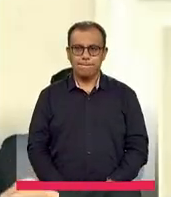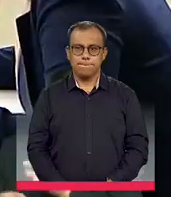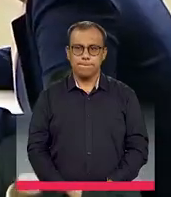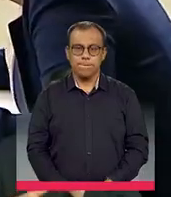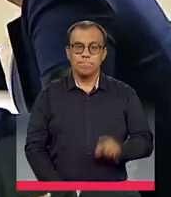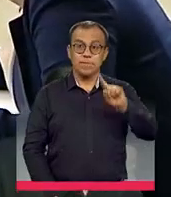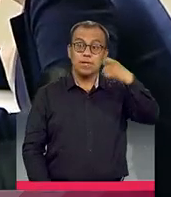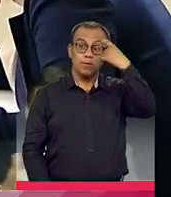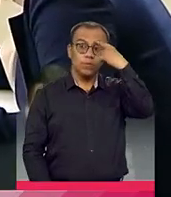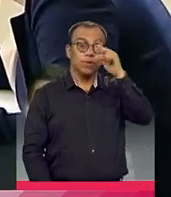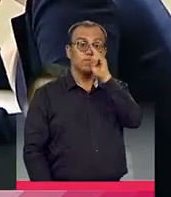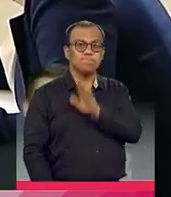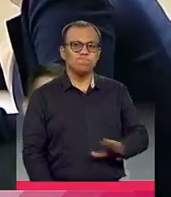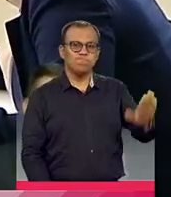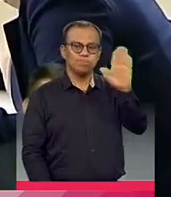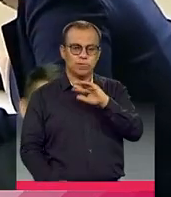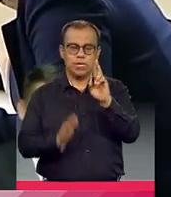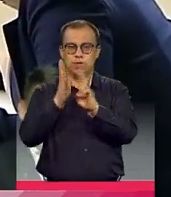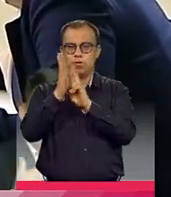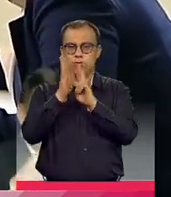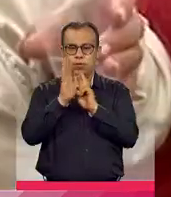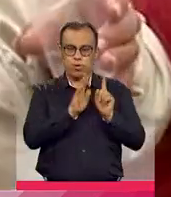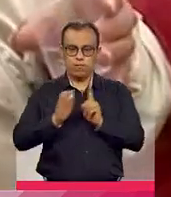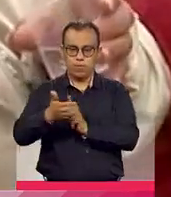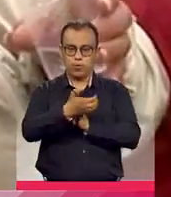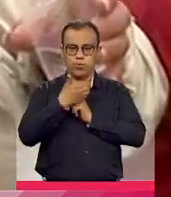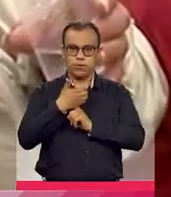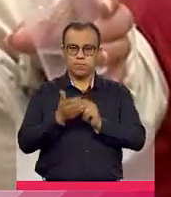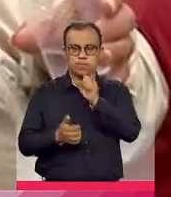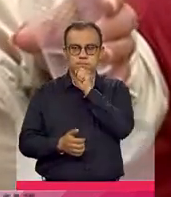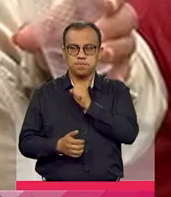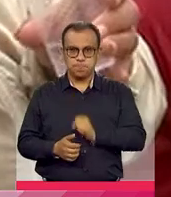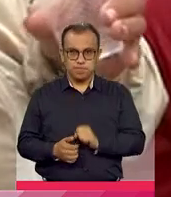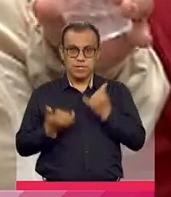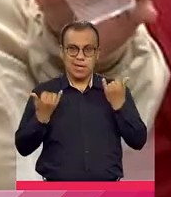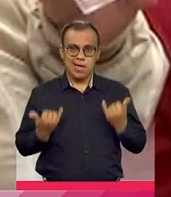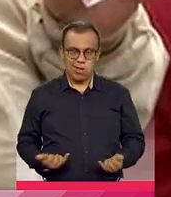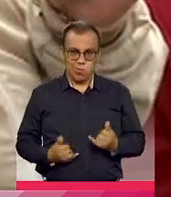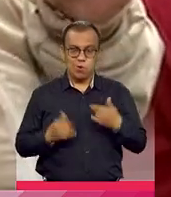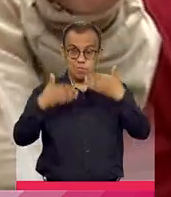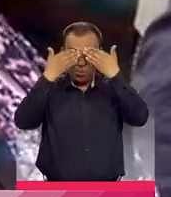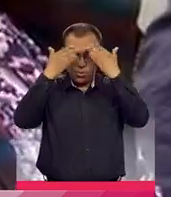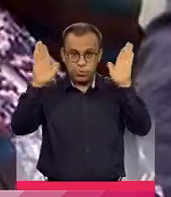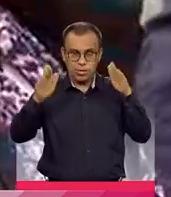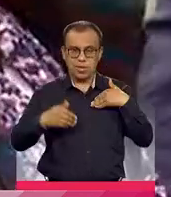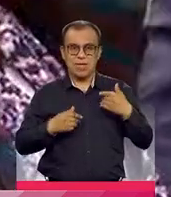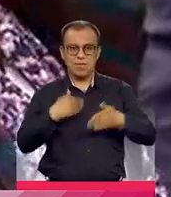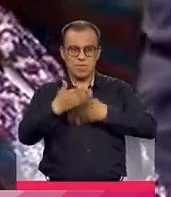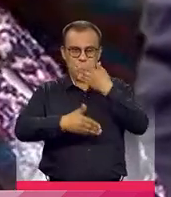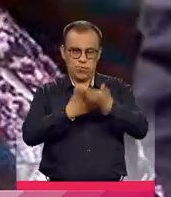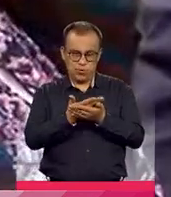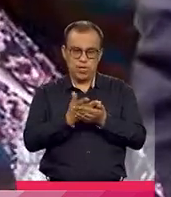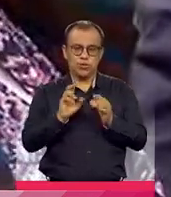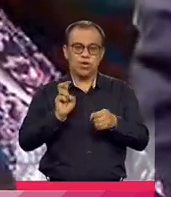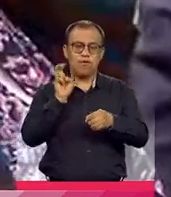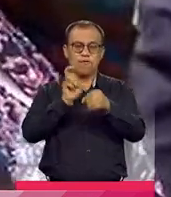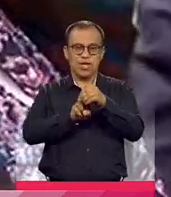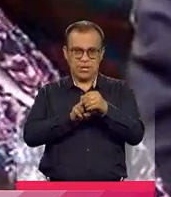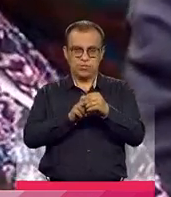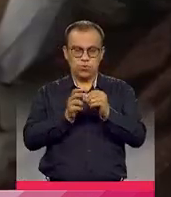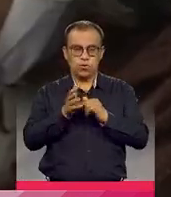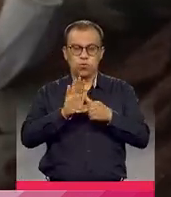El Gobierno Nacional la llama Reforma de Protección a la Vejez. La Confederación Democrática de Pensionados y la Confederación General del Trabajo,